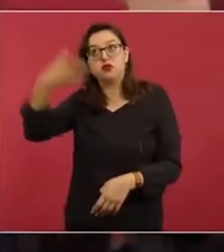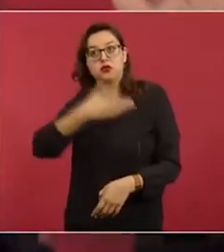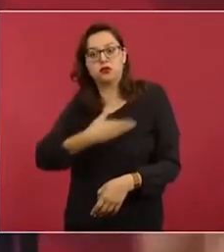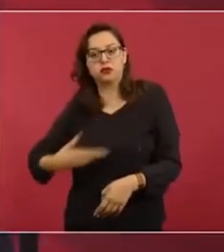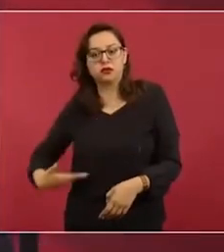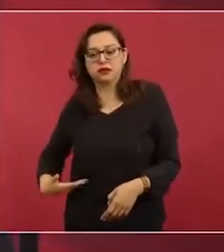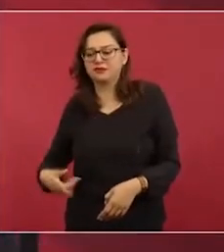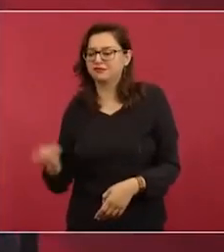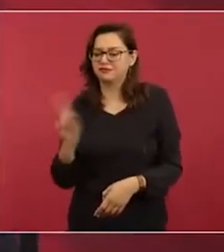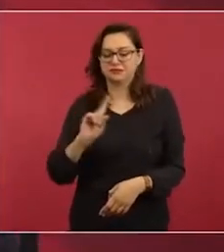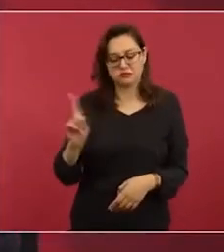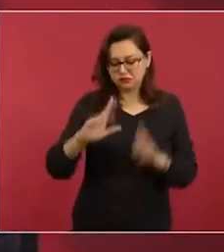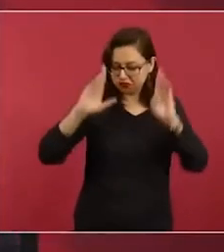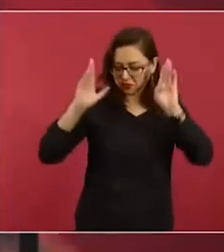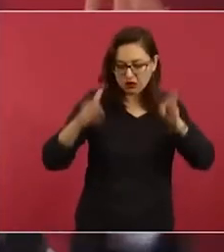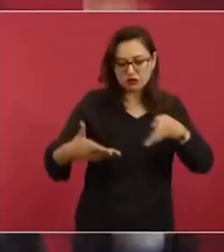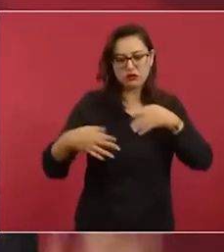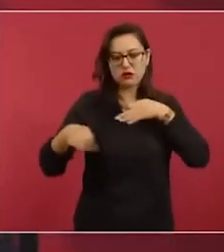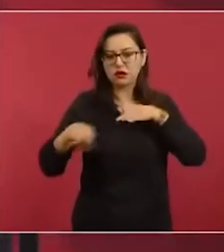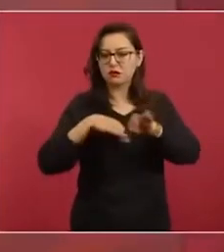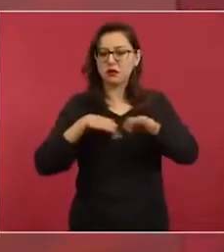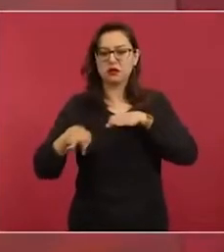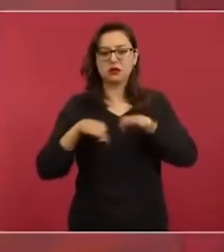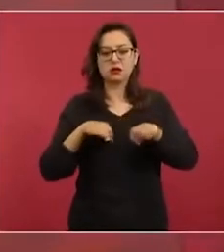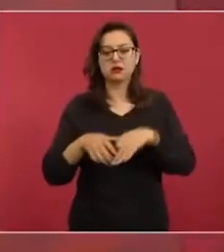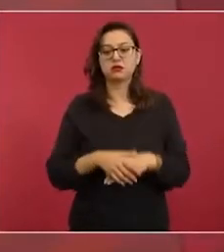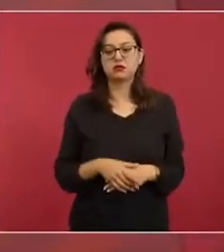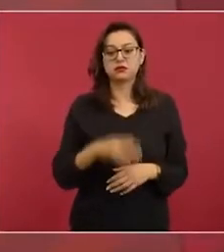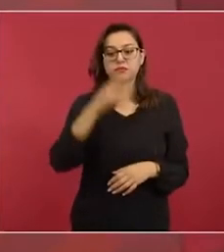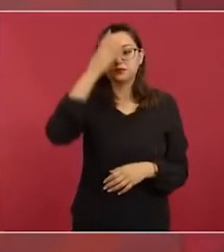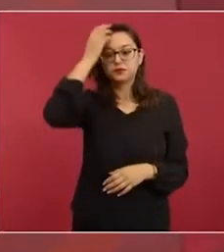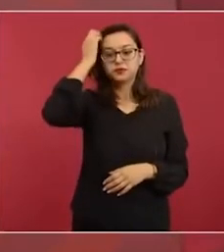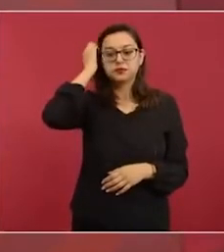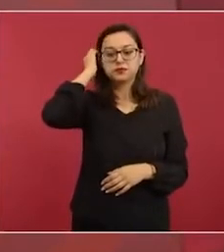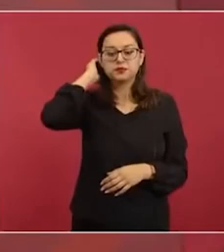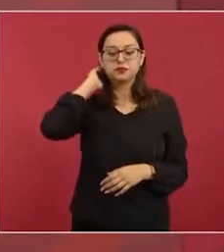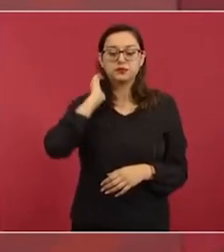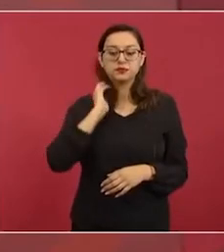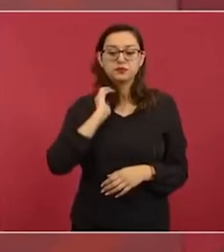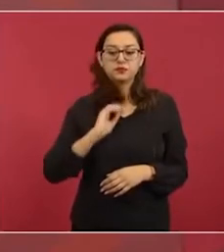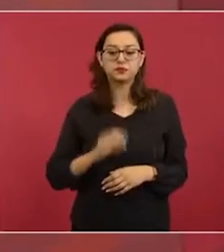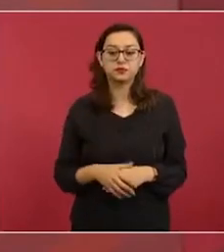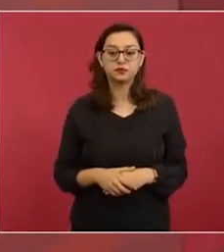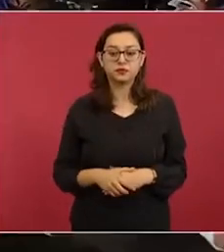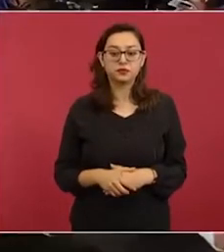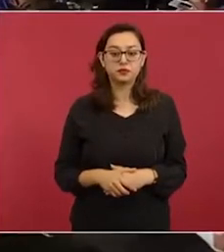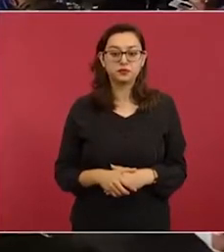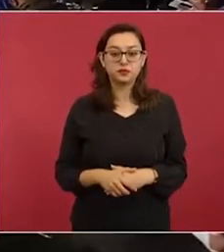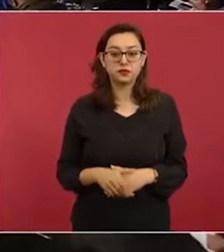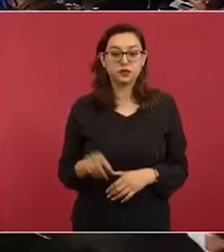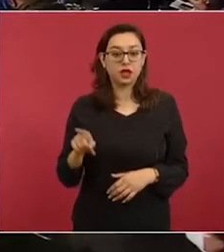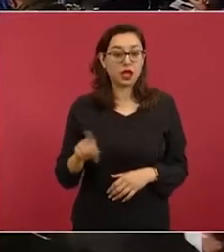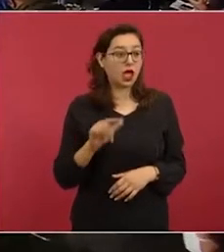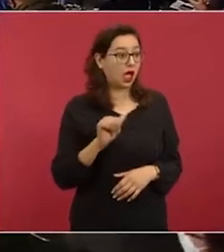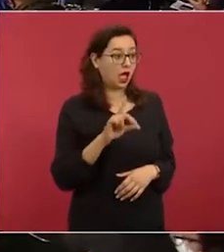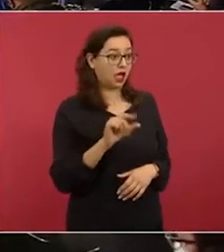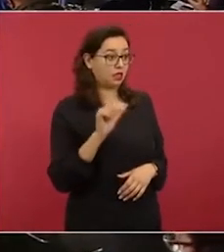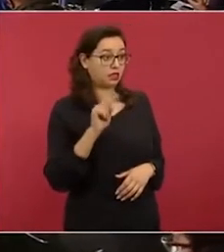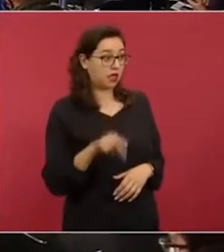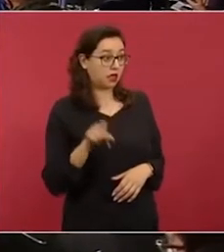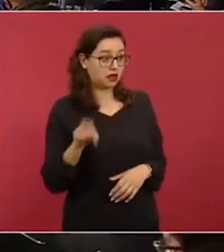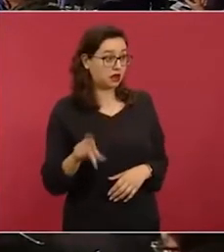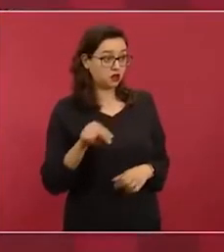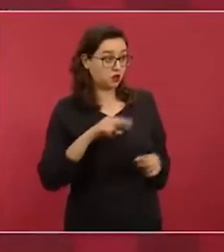está haciendo campaña. No es una de sus para ese propósito. No es corcholata, presidente. No, Adán. No